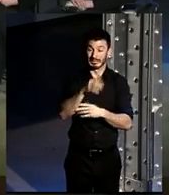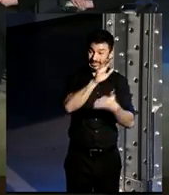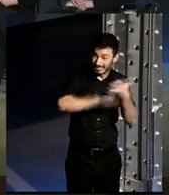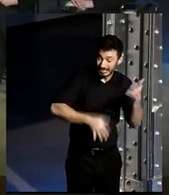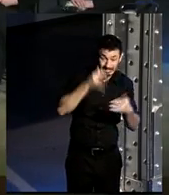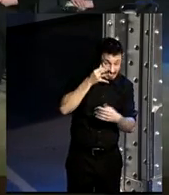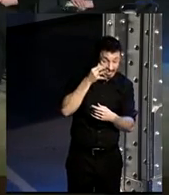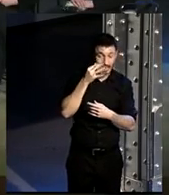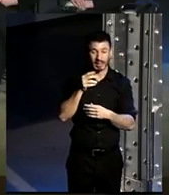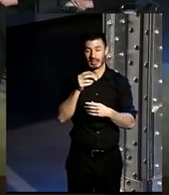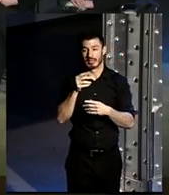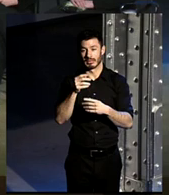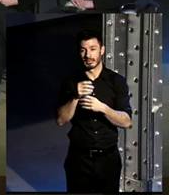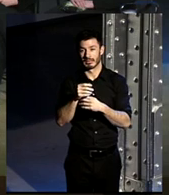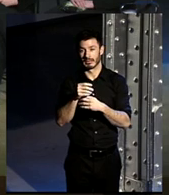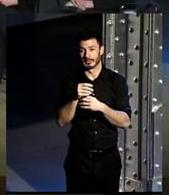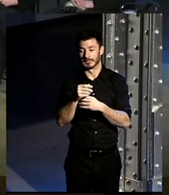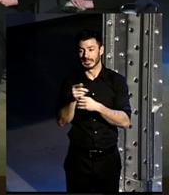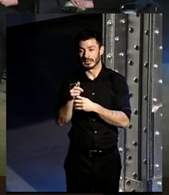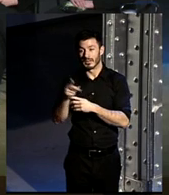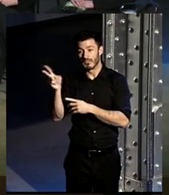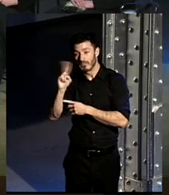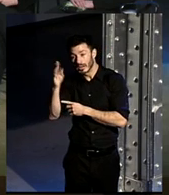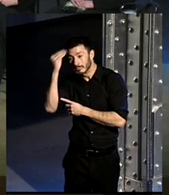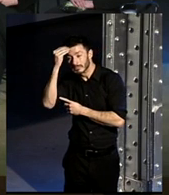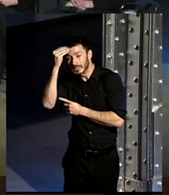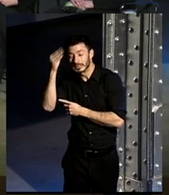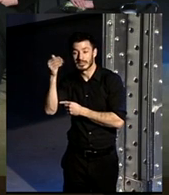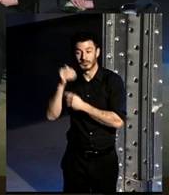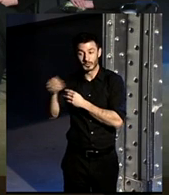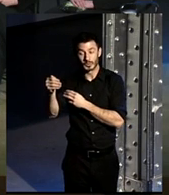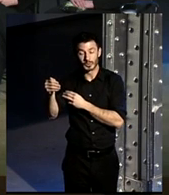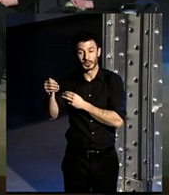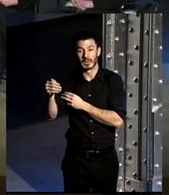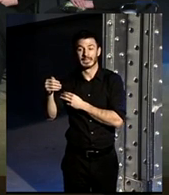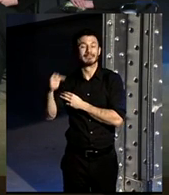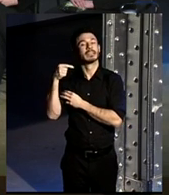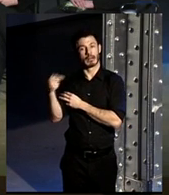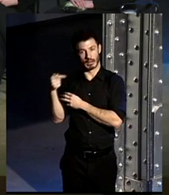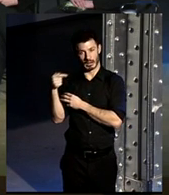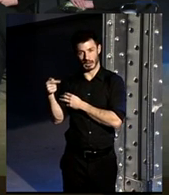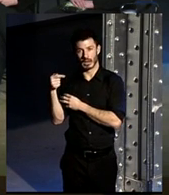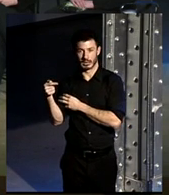de Verne es más pesimista que al respecto del